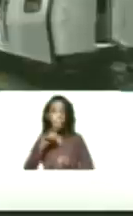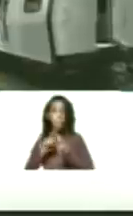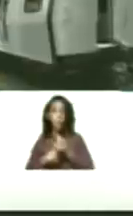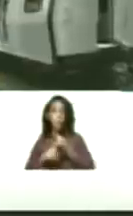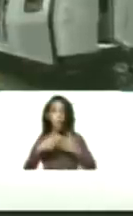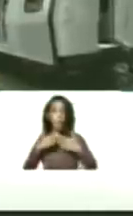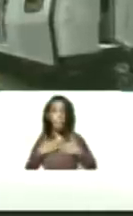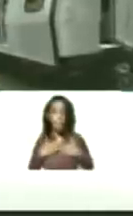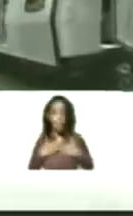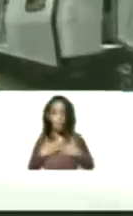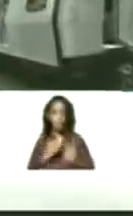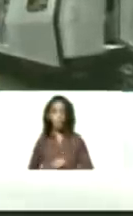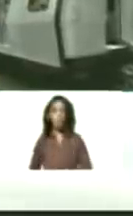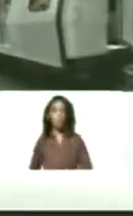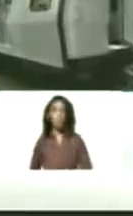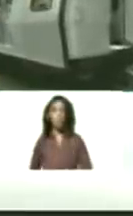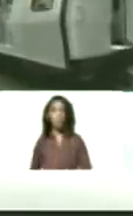mí.